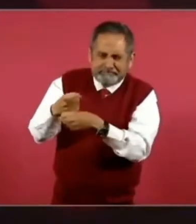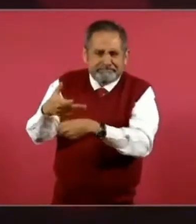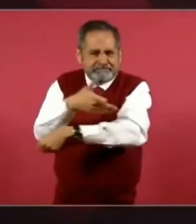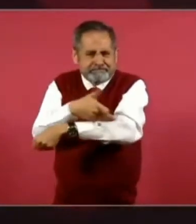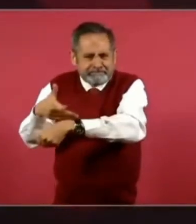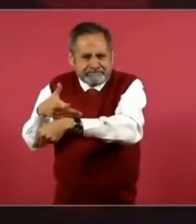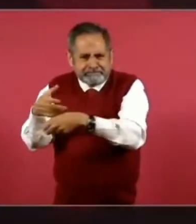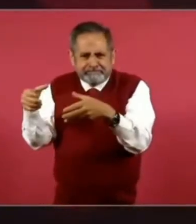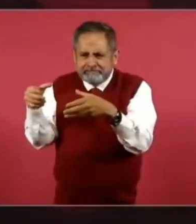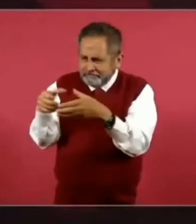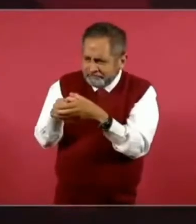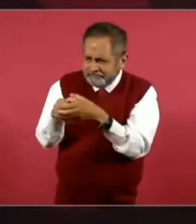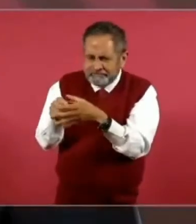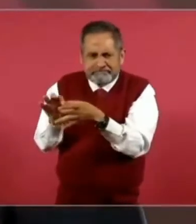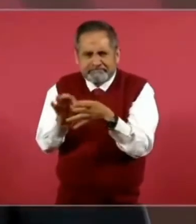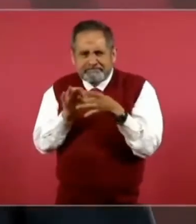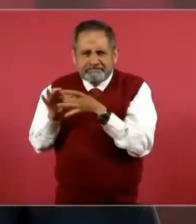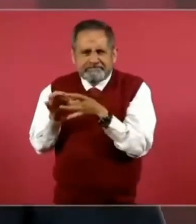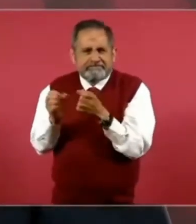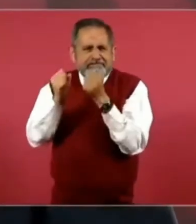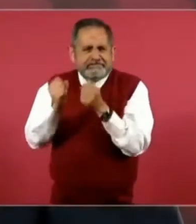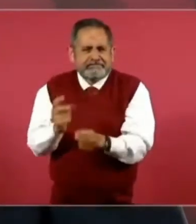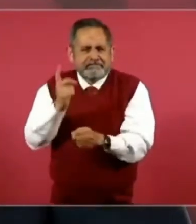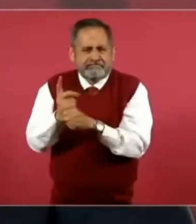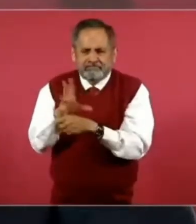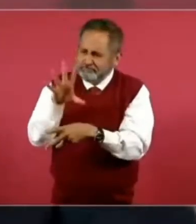institución de seguridad social.